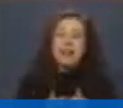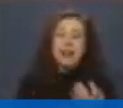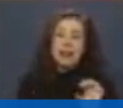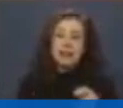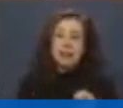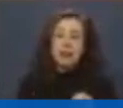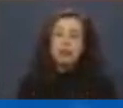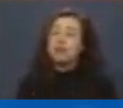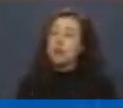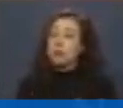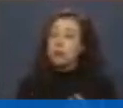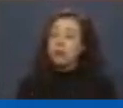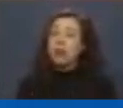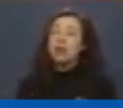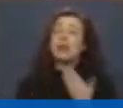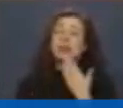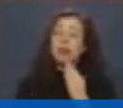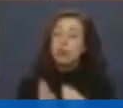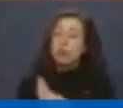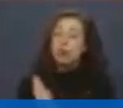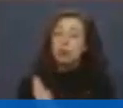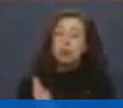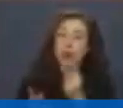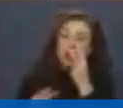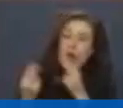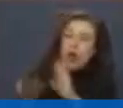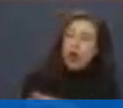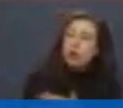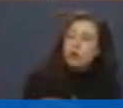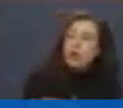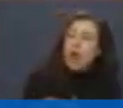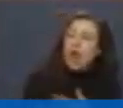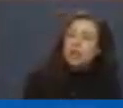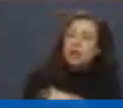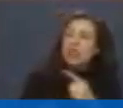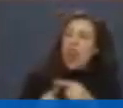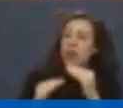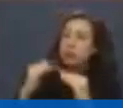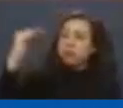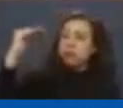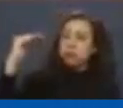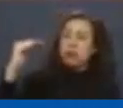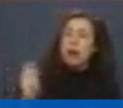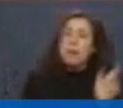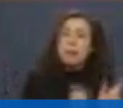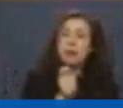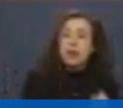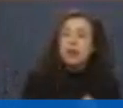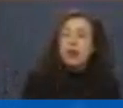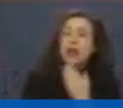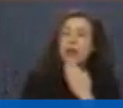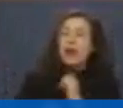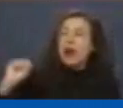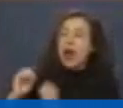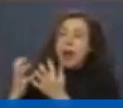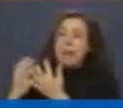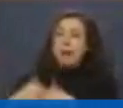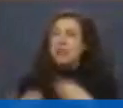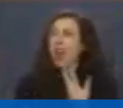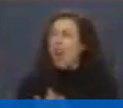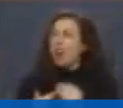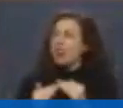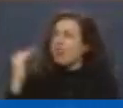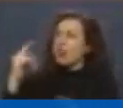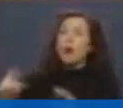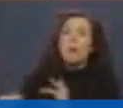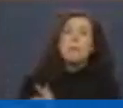hecho de que se haya considerado la realidad asimétrica que se da entre trabajadores y empleador, que este sea el